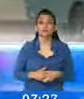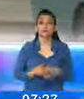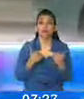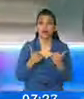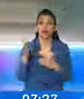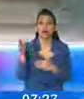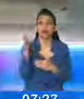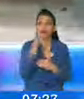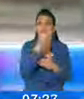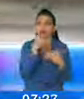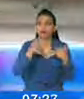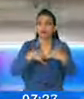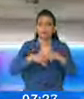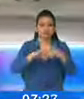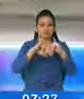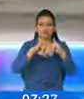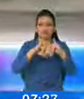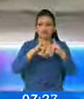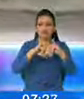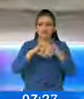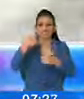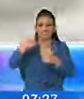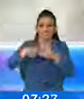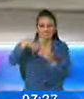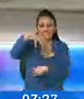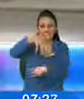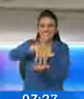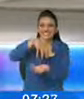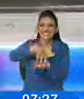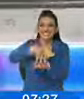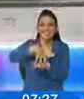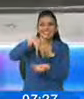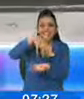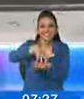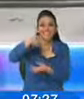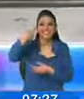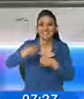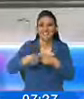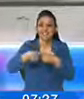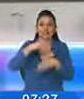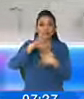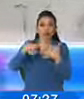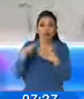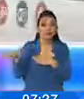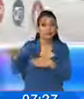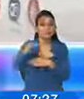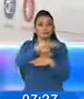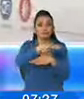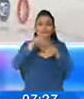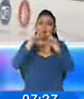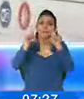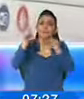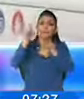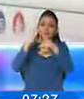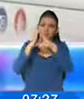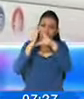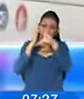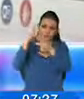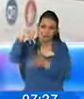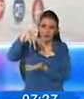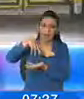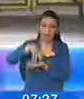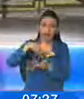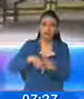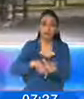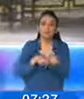sanción provisional de 30 días de las rutas Quito-Cayambe y Cayambe-Quito en todas las frecuencias de la cooperativa Flor del Valle entrará en